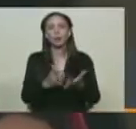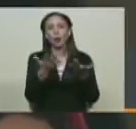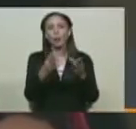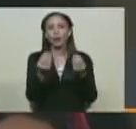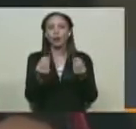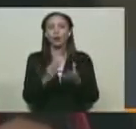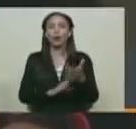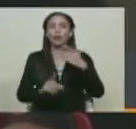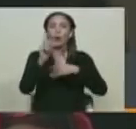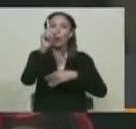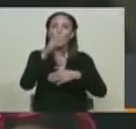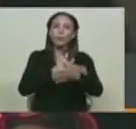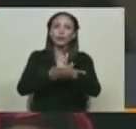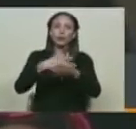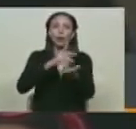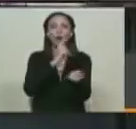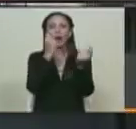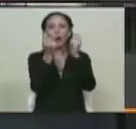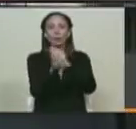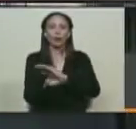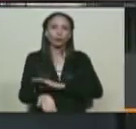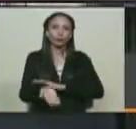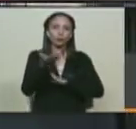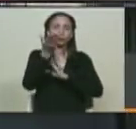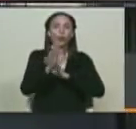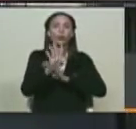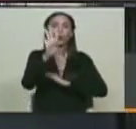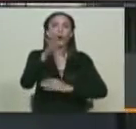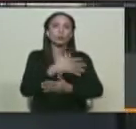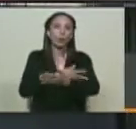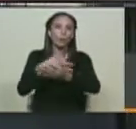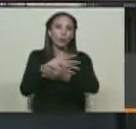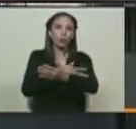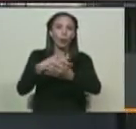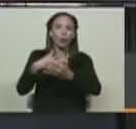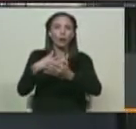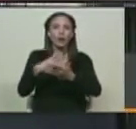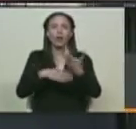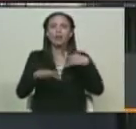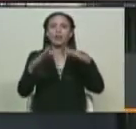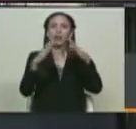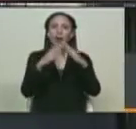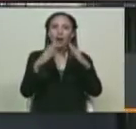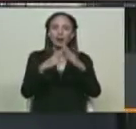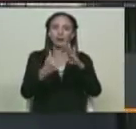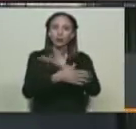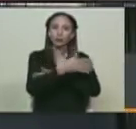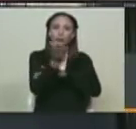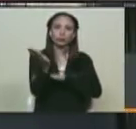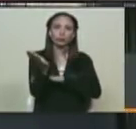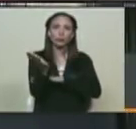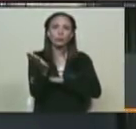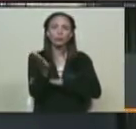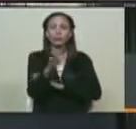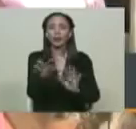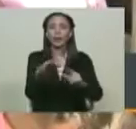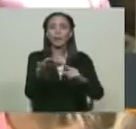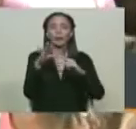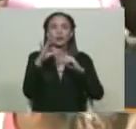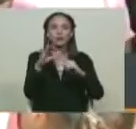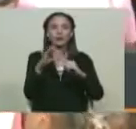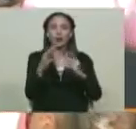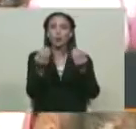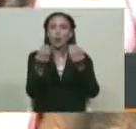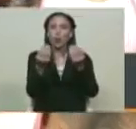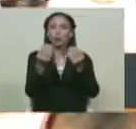de 1.500.000 hogares a 4 millones de hogares con asignaciones especiales mucho